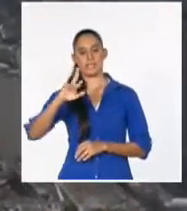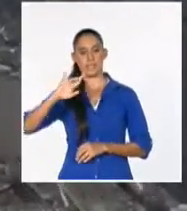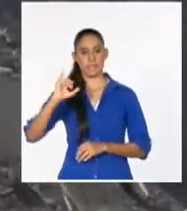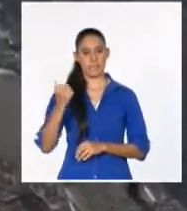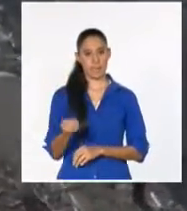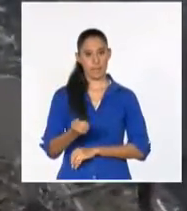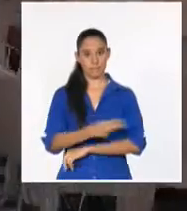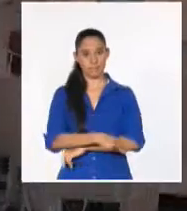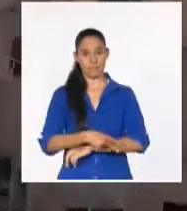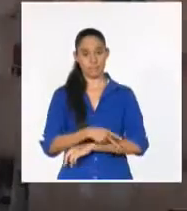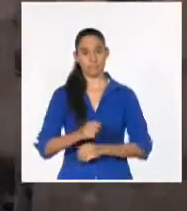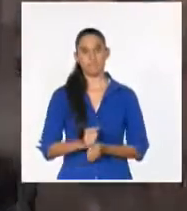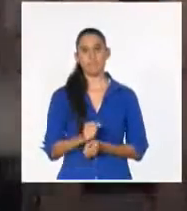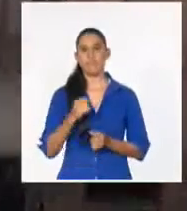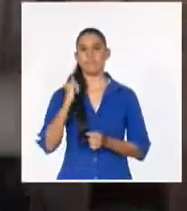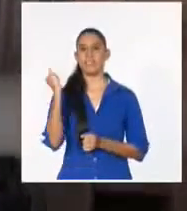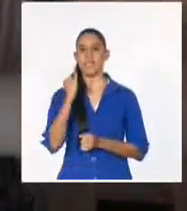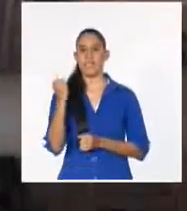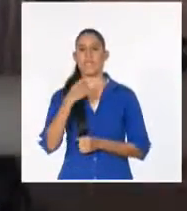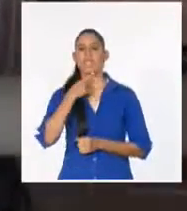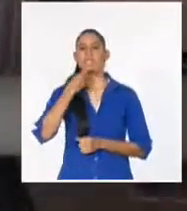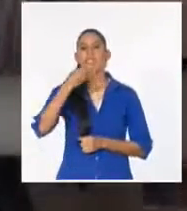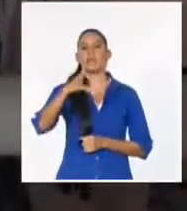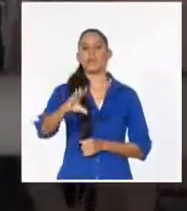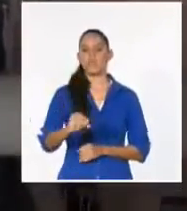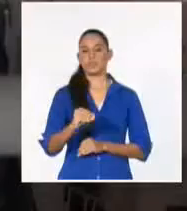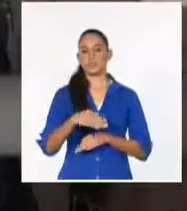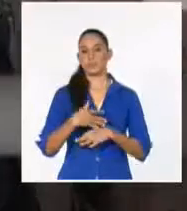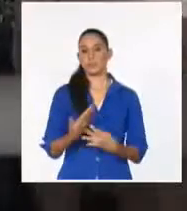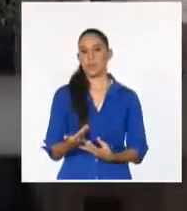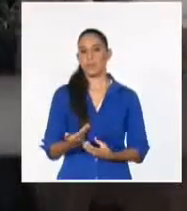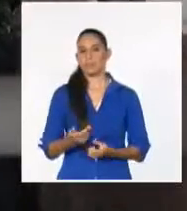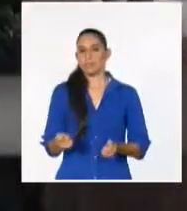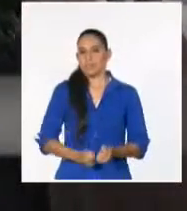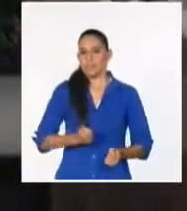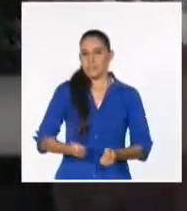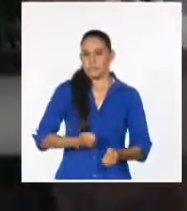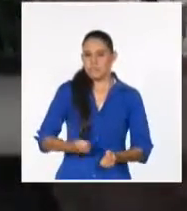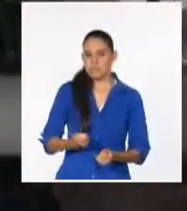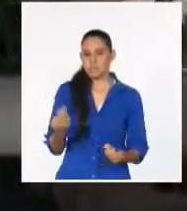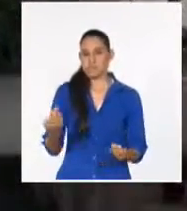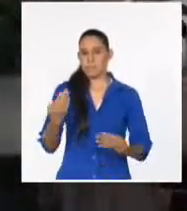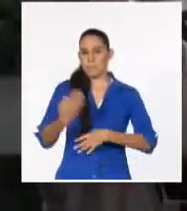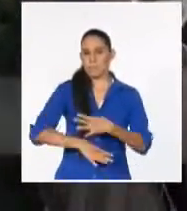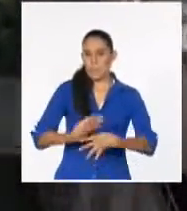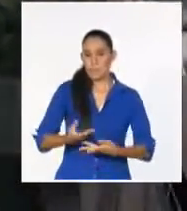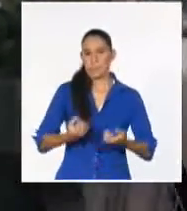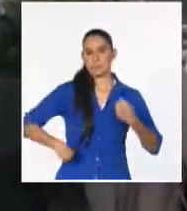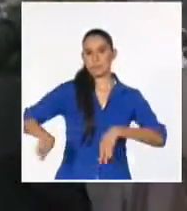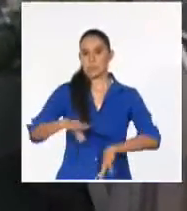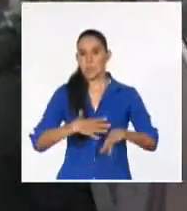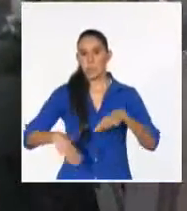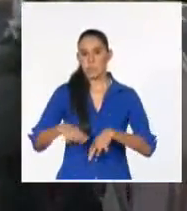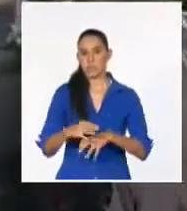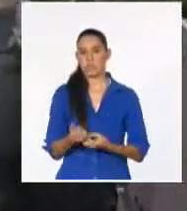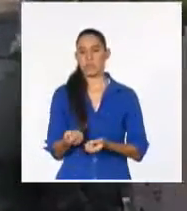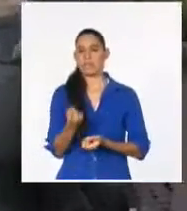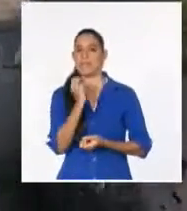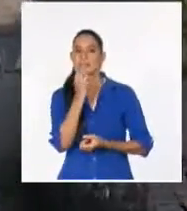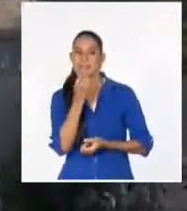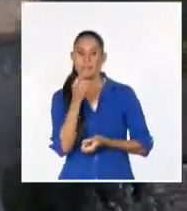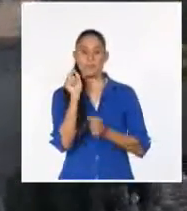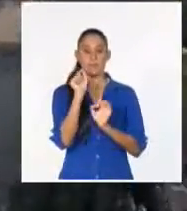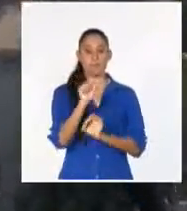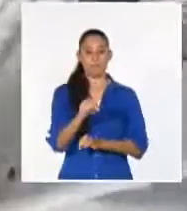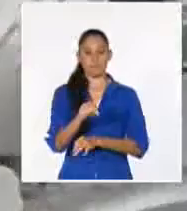canciller iraní denunció el castigo colectivo y los crímenes de guerra infringidos por Israel a los palestinos. El secretario de Estado